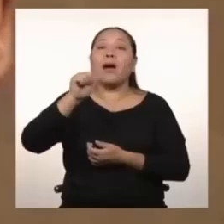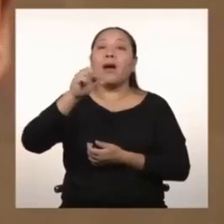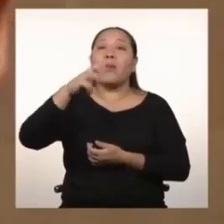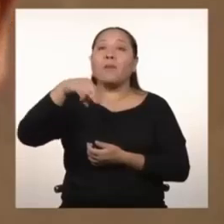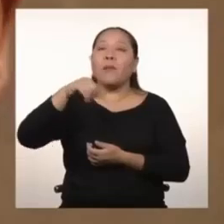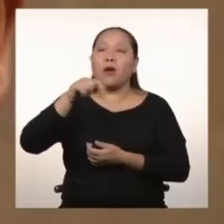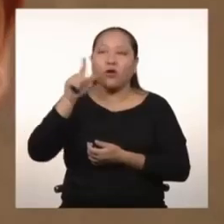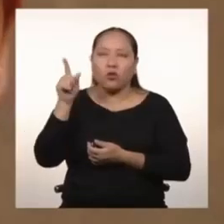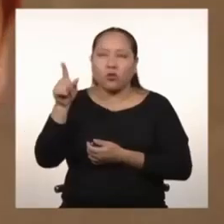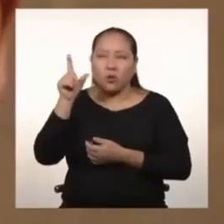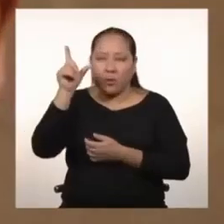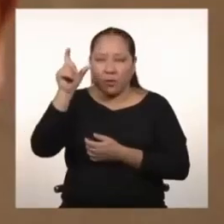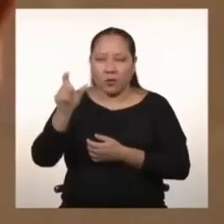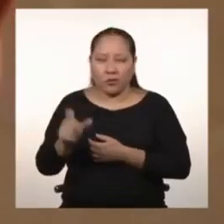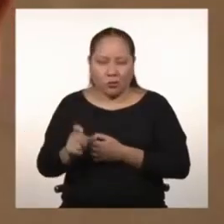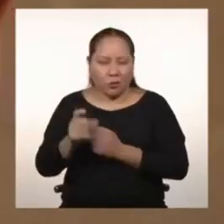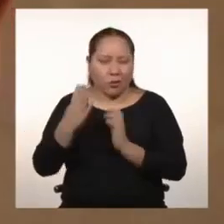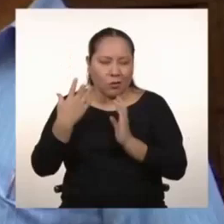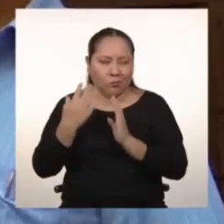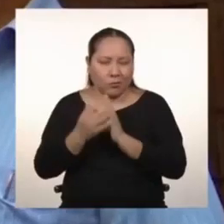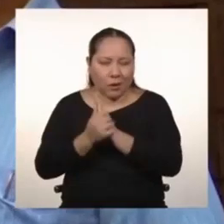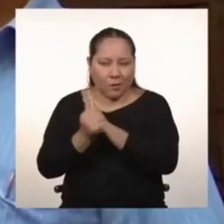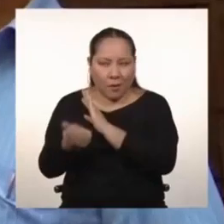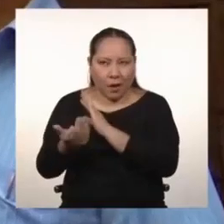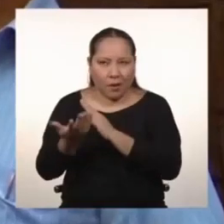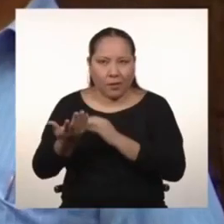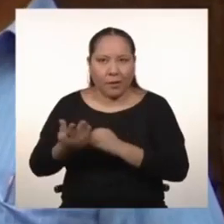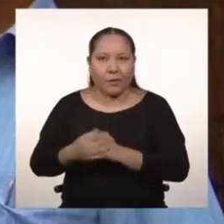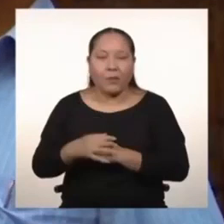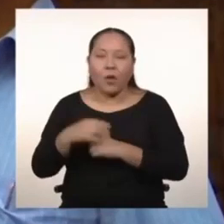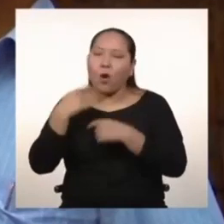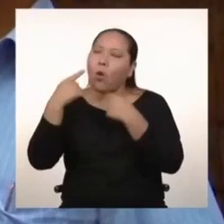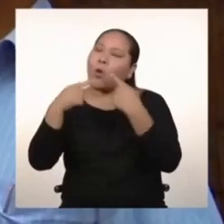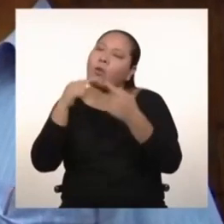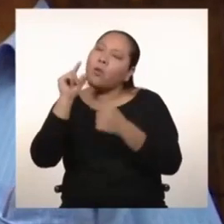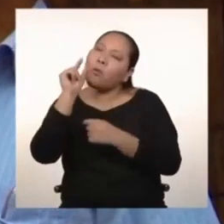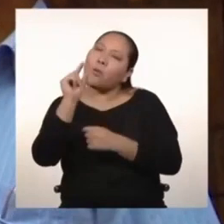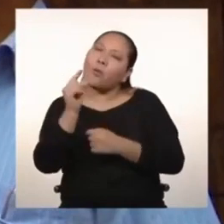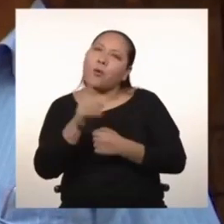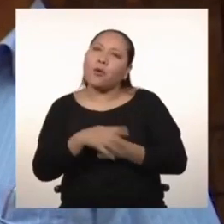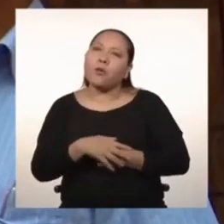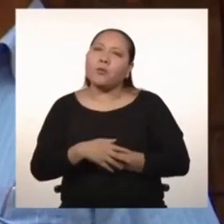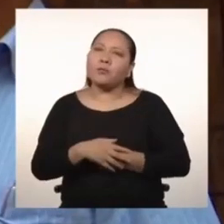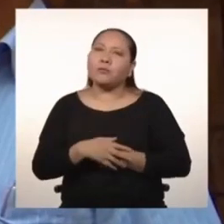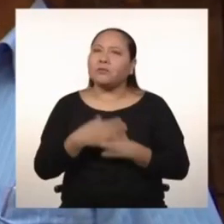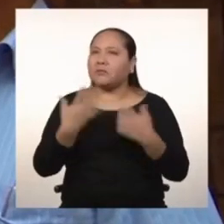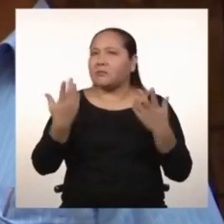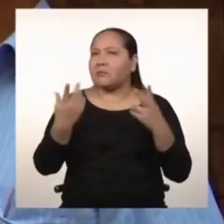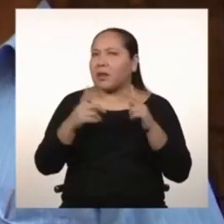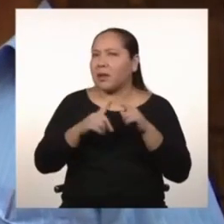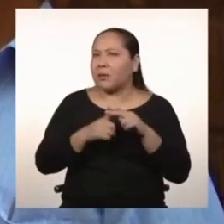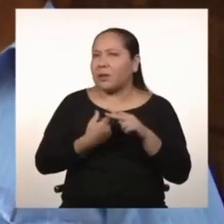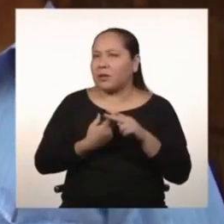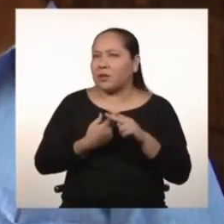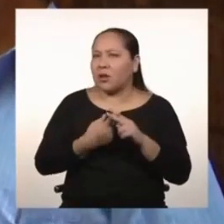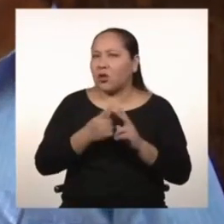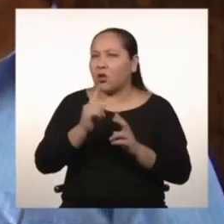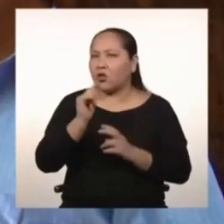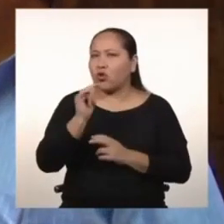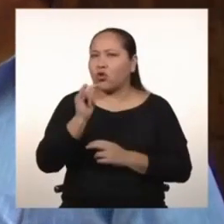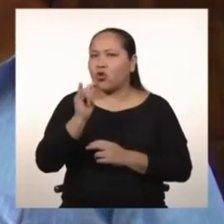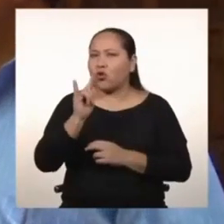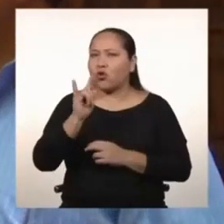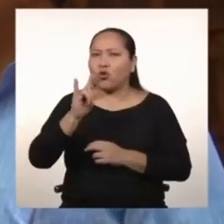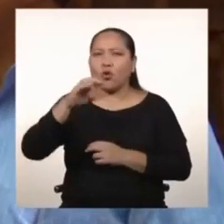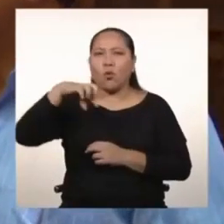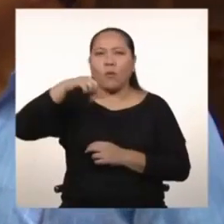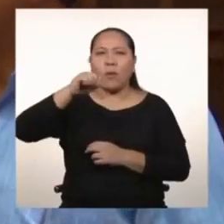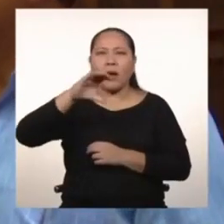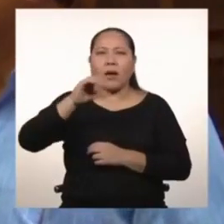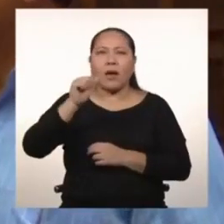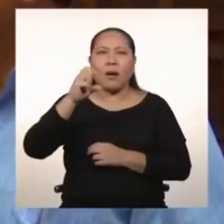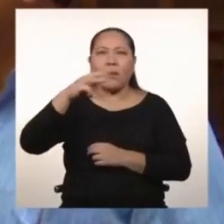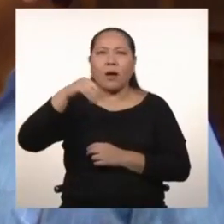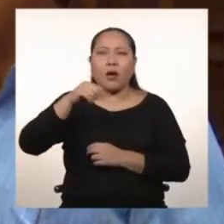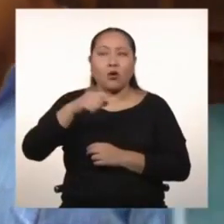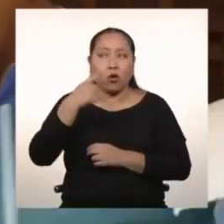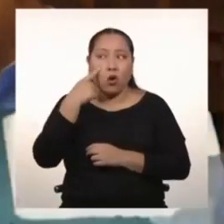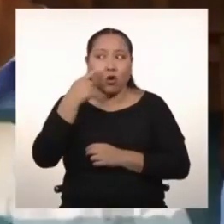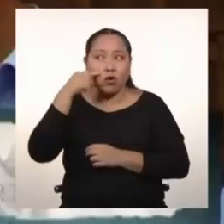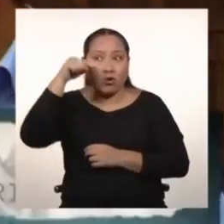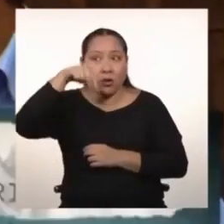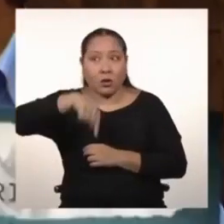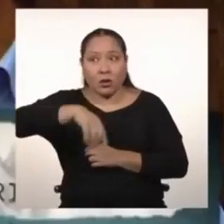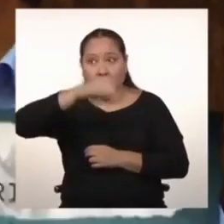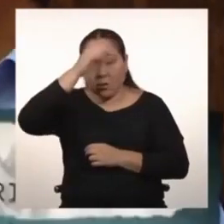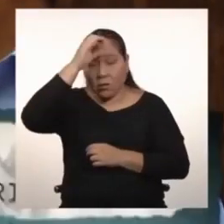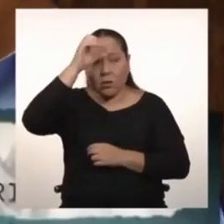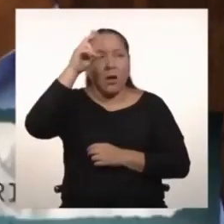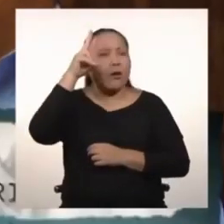la persona indicada, por lo menos. Cuénteme un poco, para empezar, ¿Túpac Amaru era un personaje conocido en el Cusco?